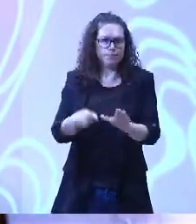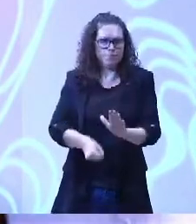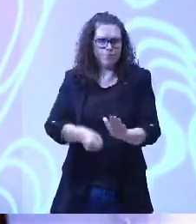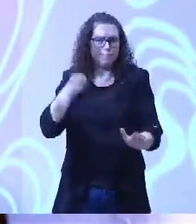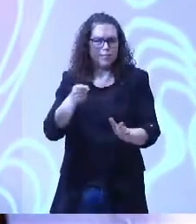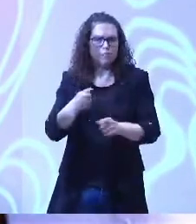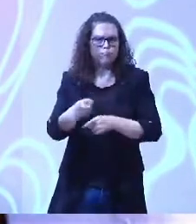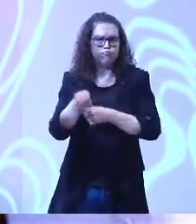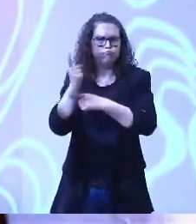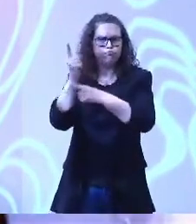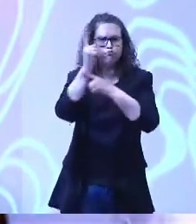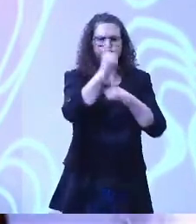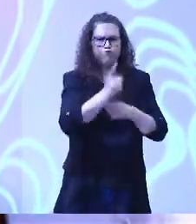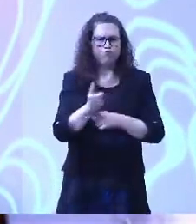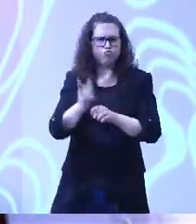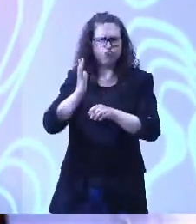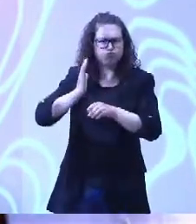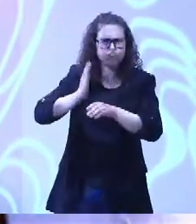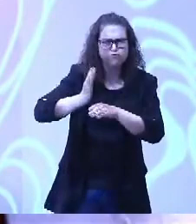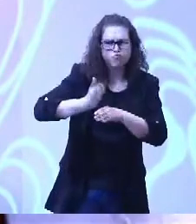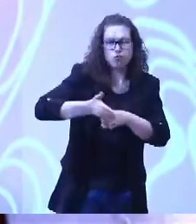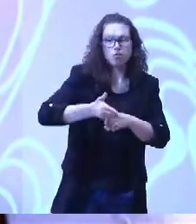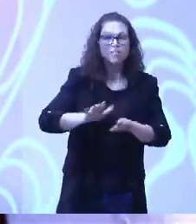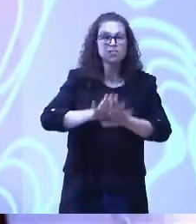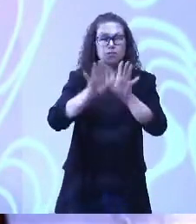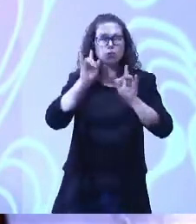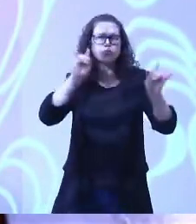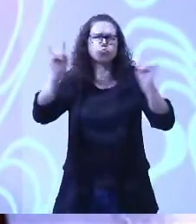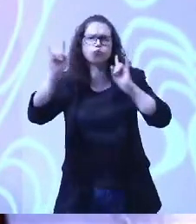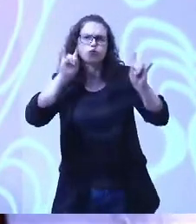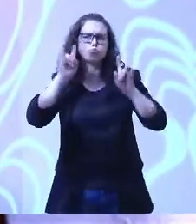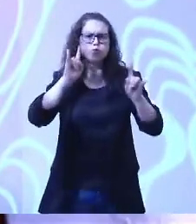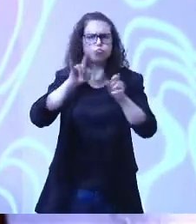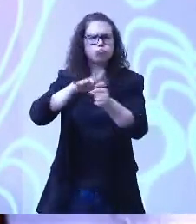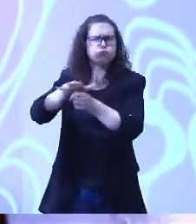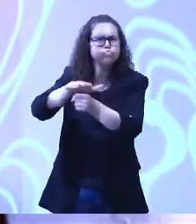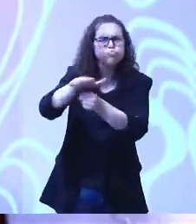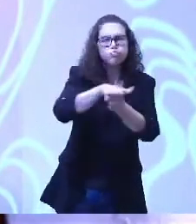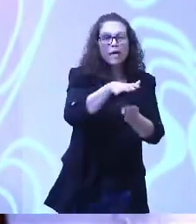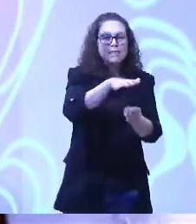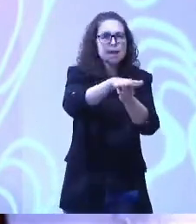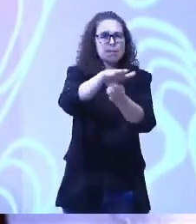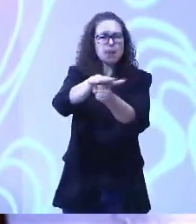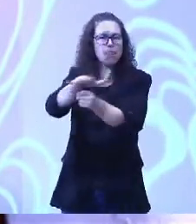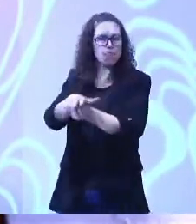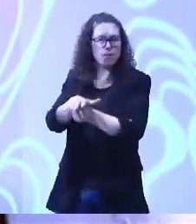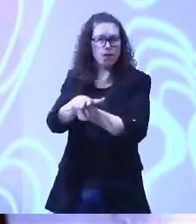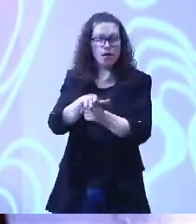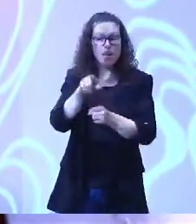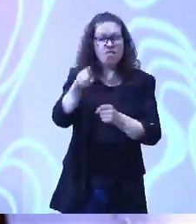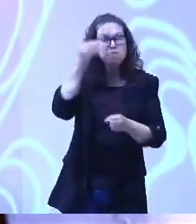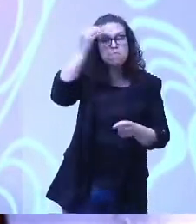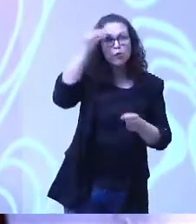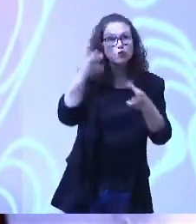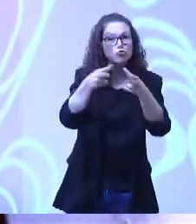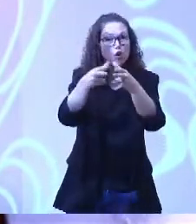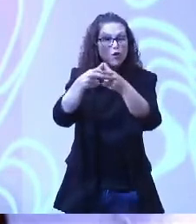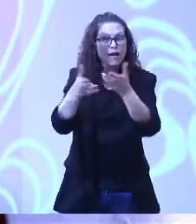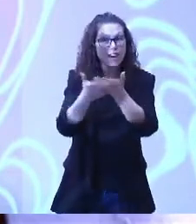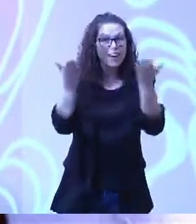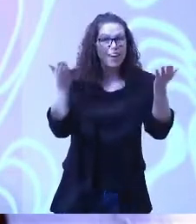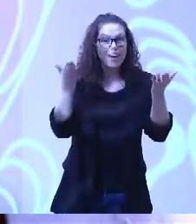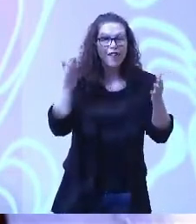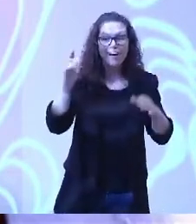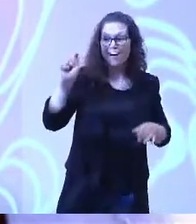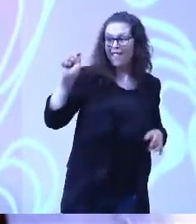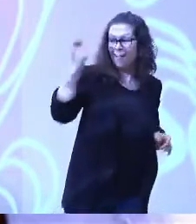de lo importante. Lo importante no es el ruido de la motosierra. Lo importante es que ellos consideran que las conquistas sociales